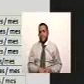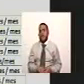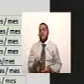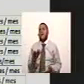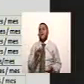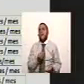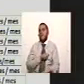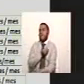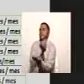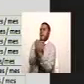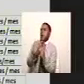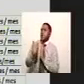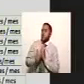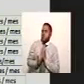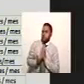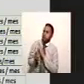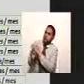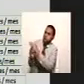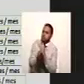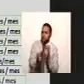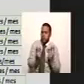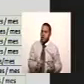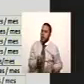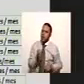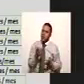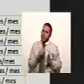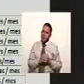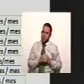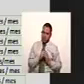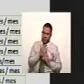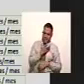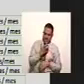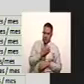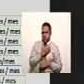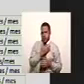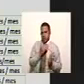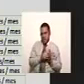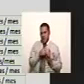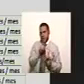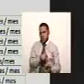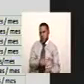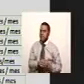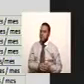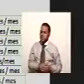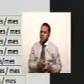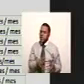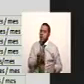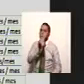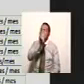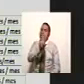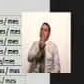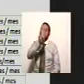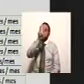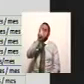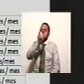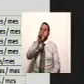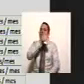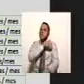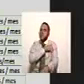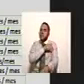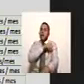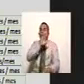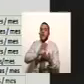seguros, estamos hablando de cerca de 500.000 de pesos al mes. Entonces, en total la operación es de 28.5 millones de